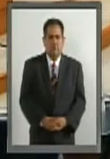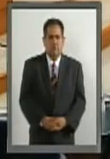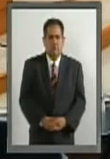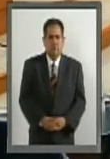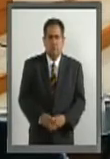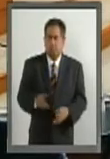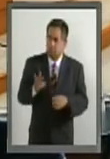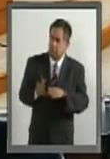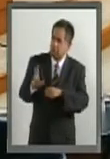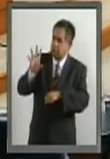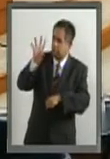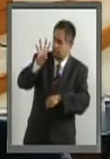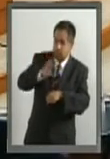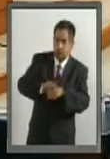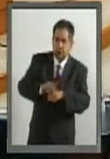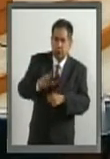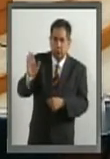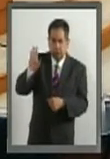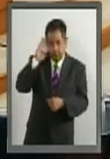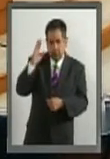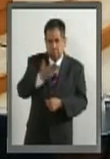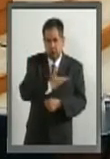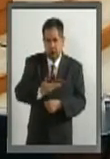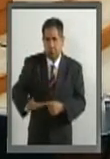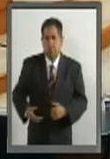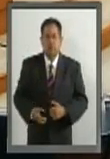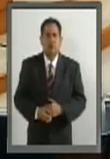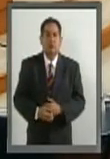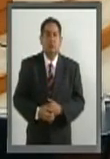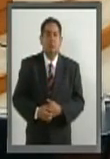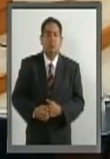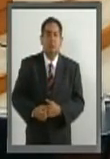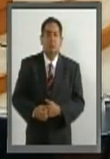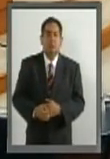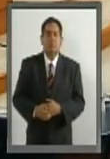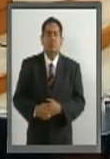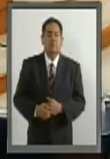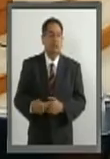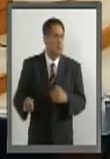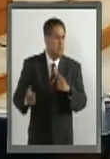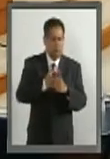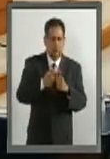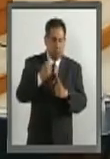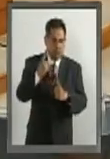Con su venia, señor presidente. Primero,